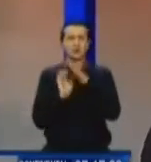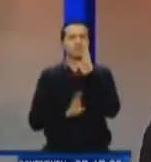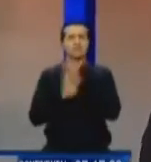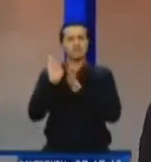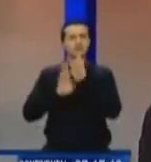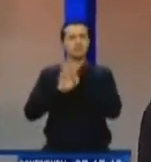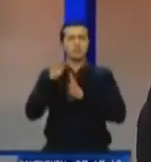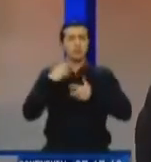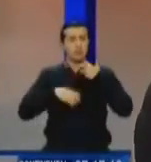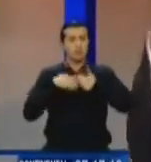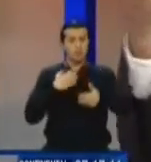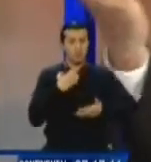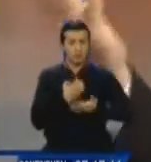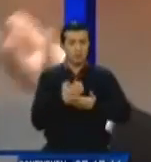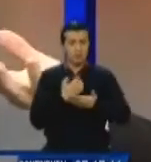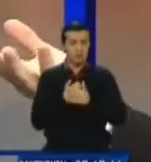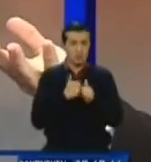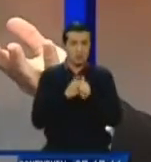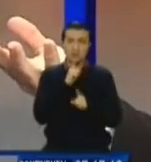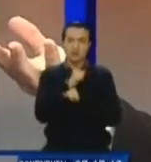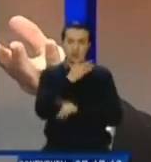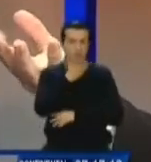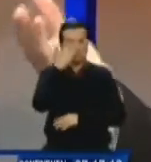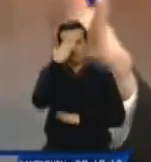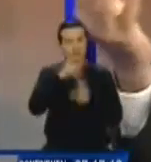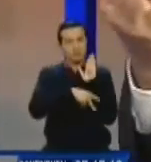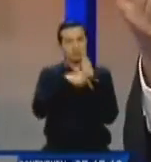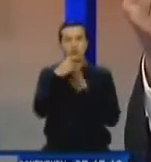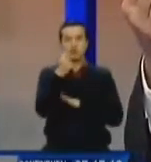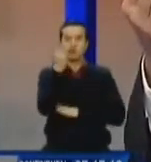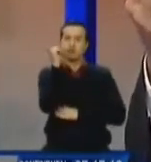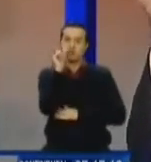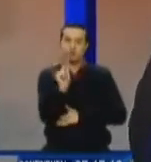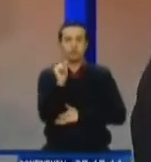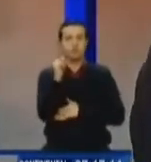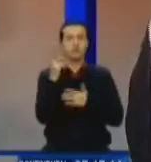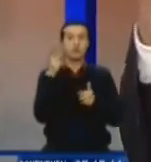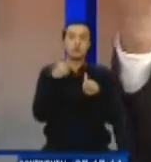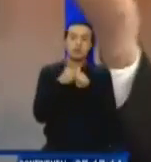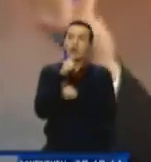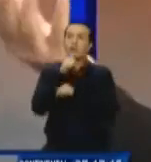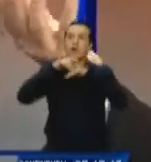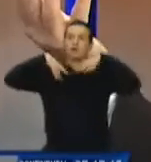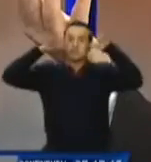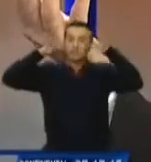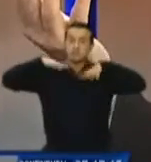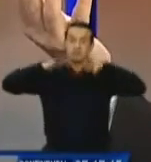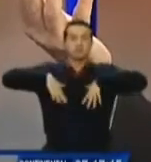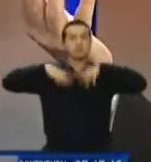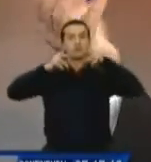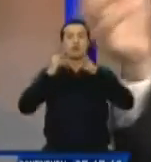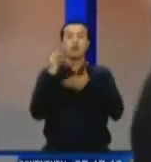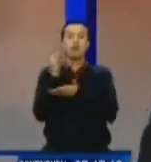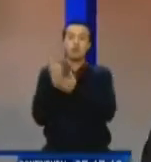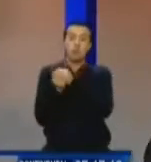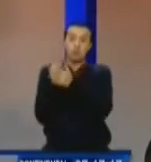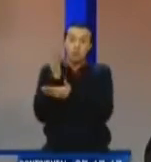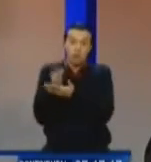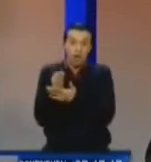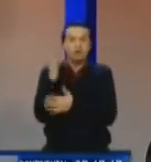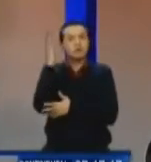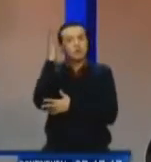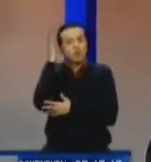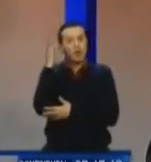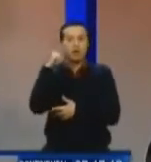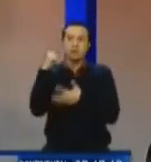las dificultades que se nos vienen con la caída de los precios del petróleo con una eventualidad de un fenómeno de 'el niño' con la eventualidad del tema de los volcanes en una